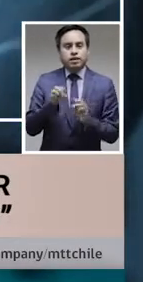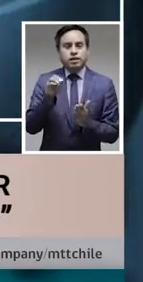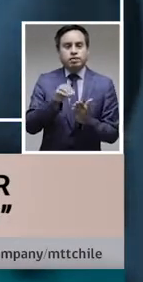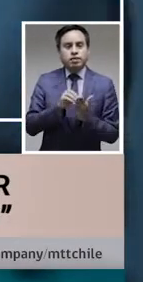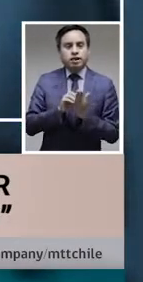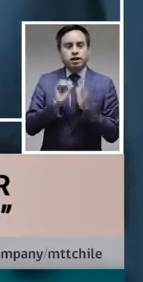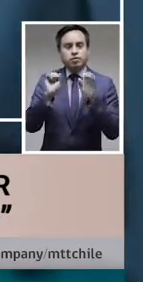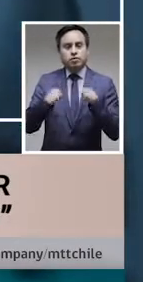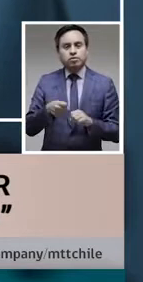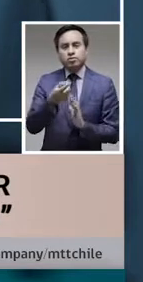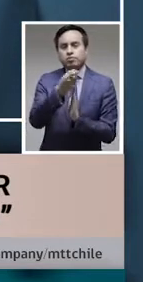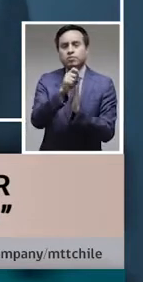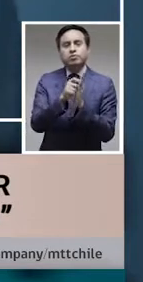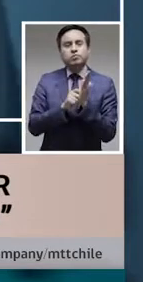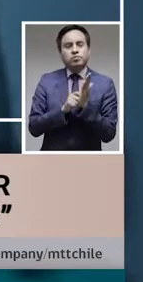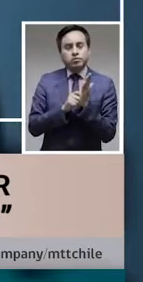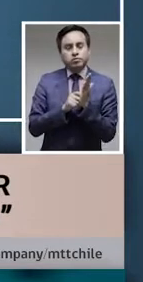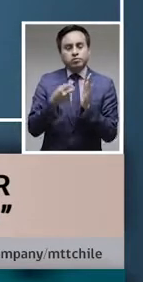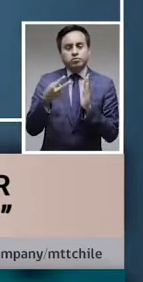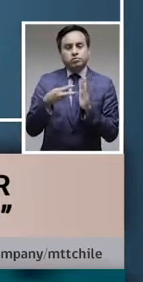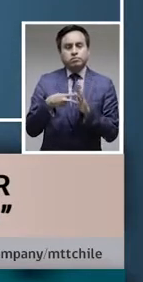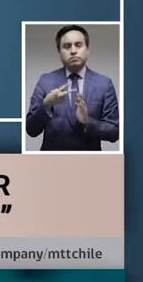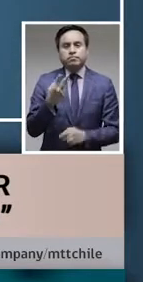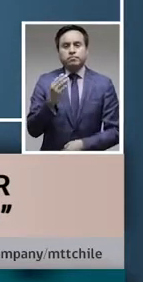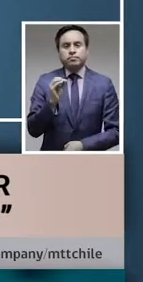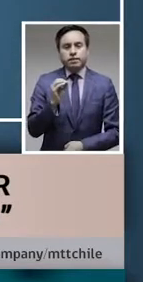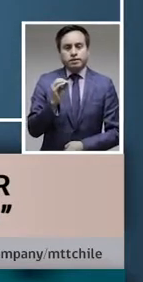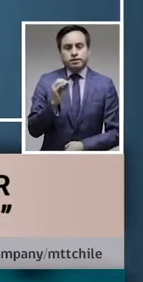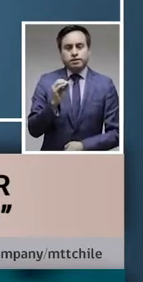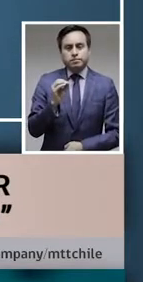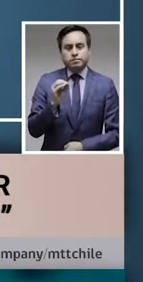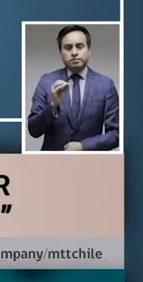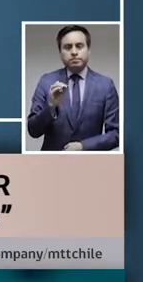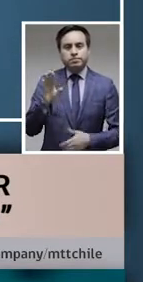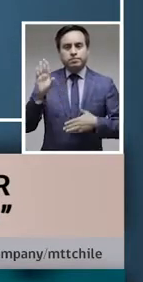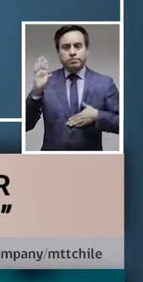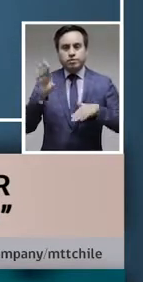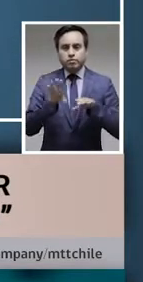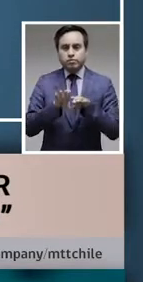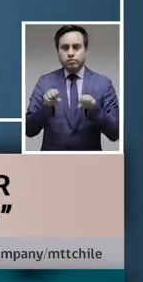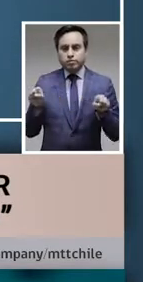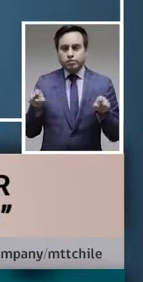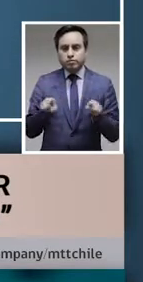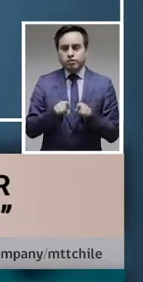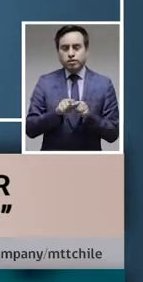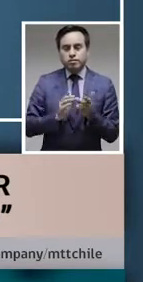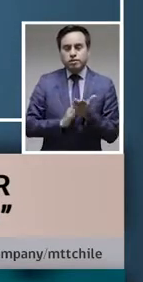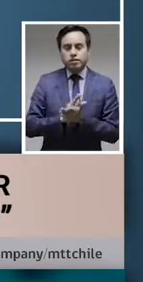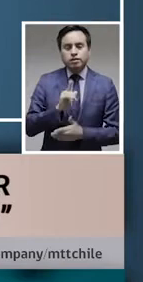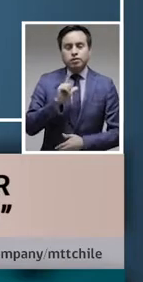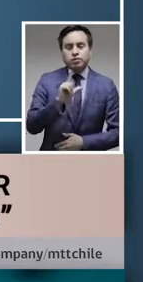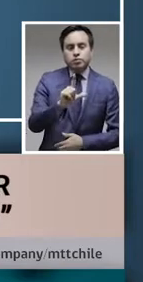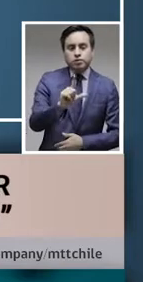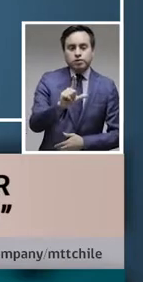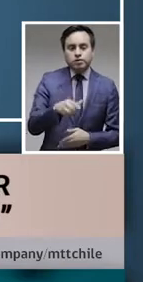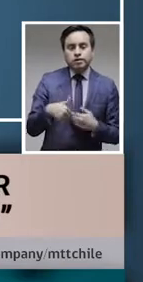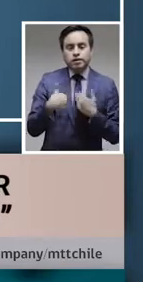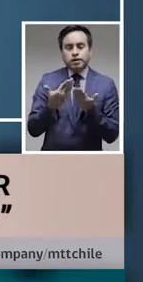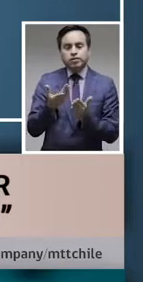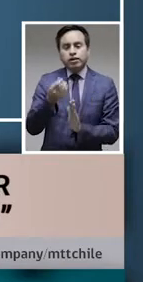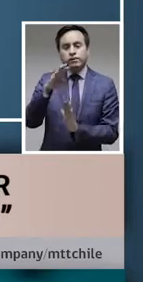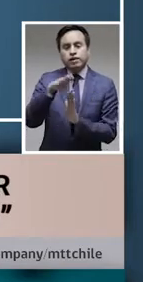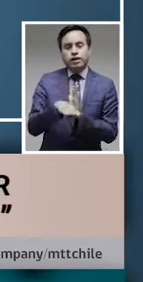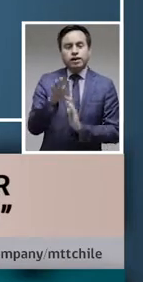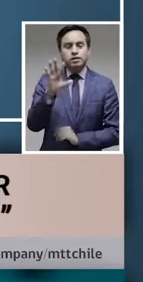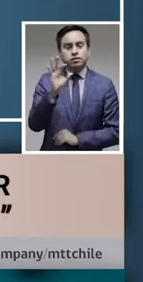la aprobación del presupuesto 2020. Y el compromiso es partir en julio entregando una rebaja